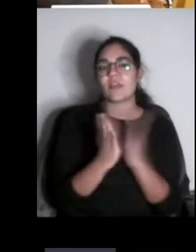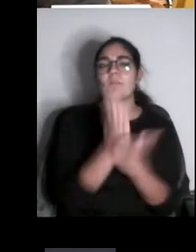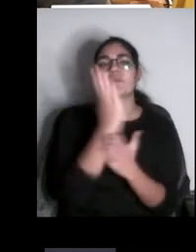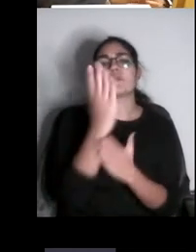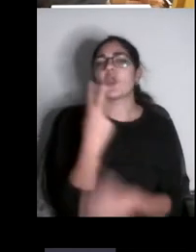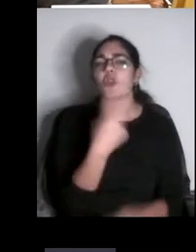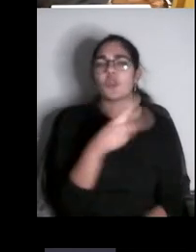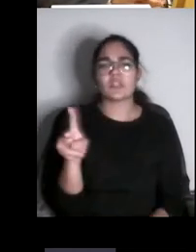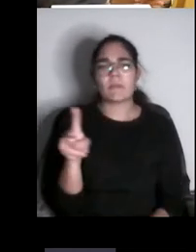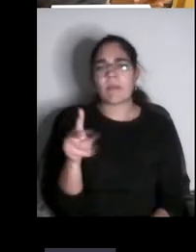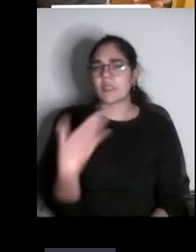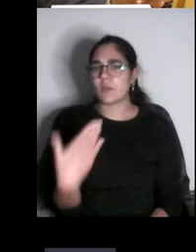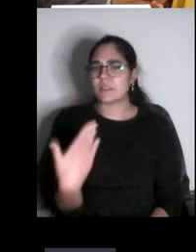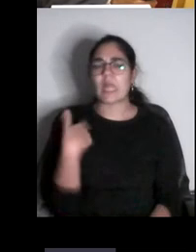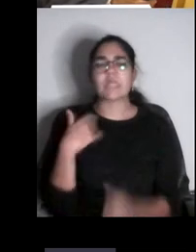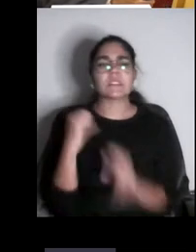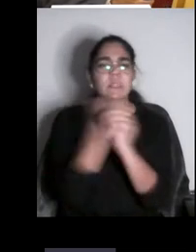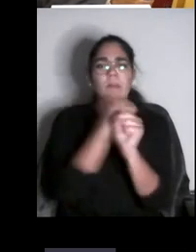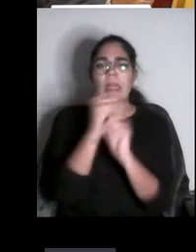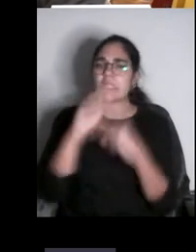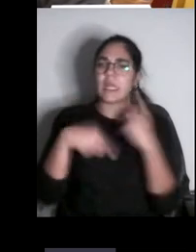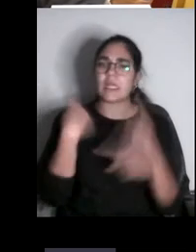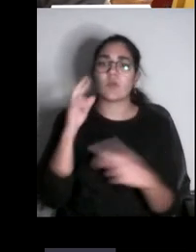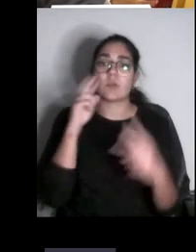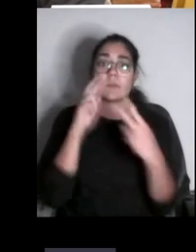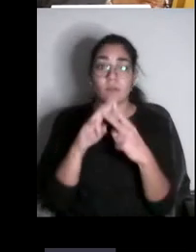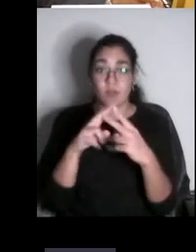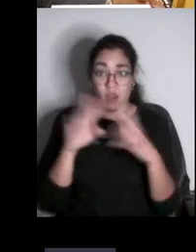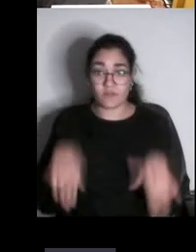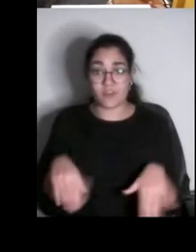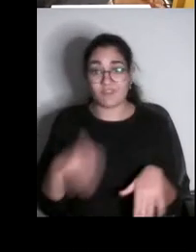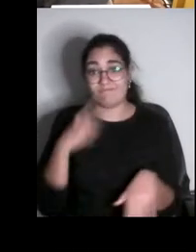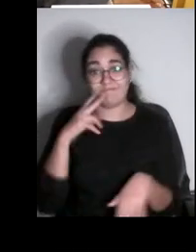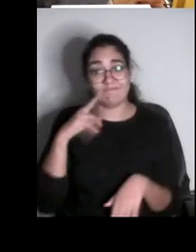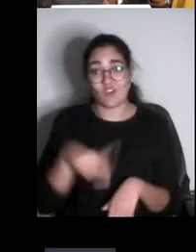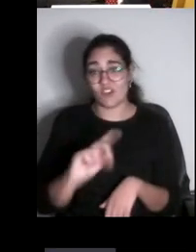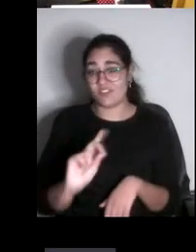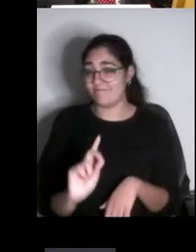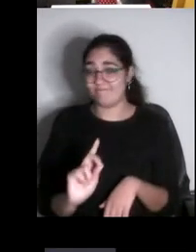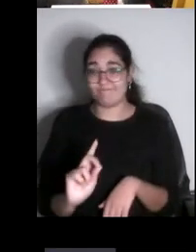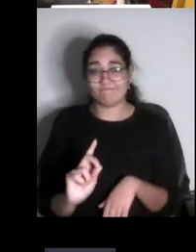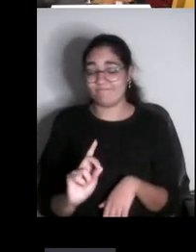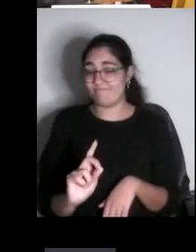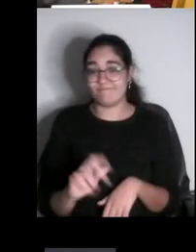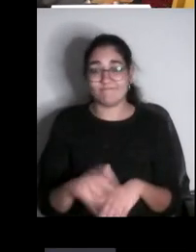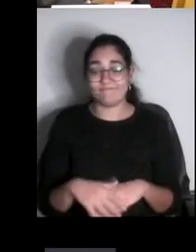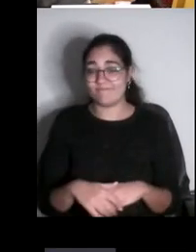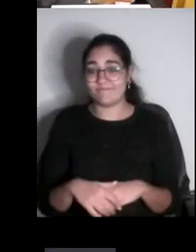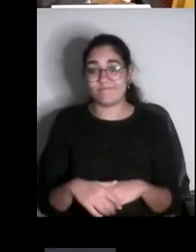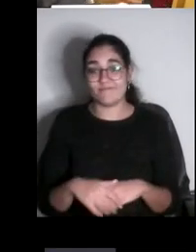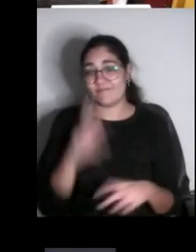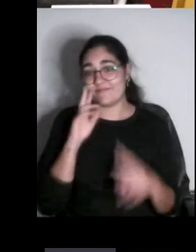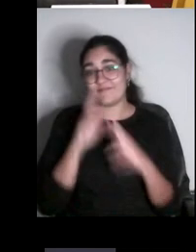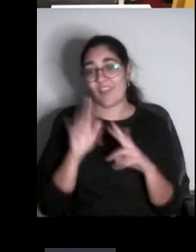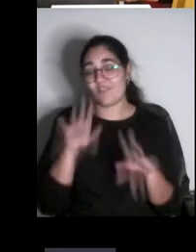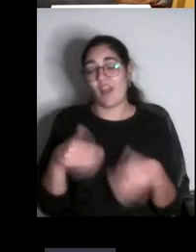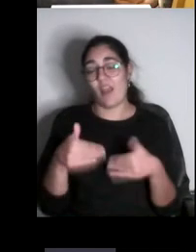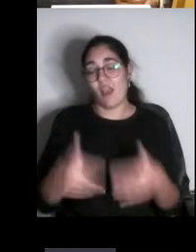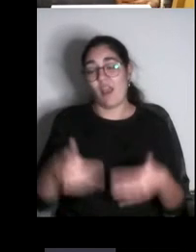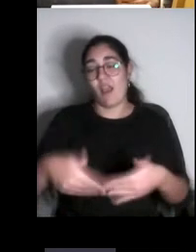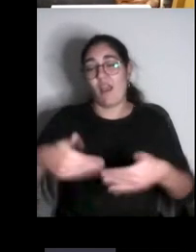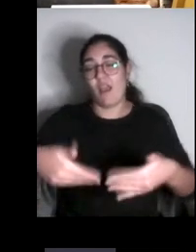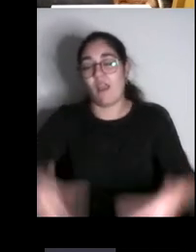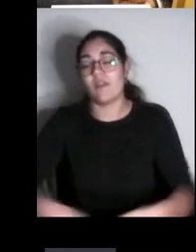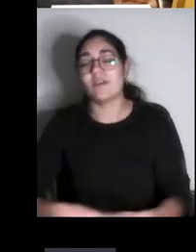nos veríamos después de Semana Santa, pero como todos sabemos no fue así. Déjenme hacer una presentación mientras van viendo las